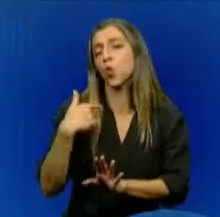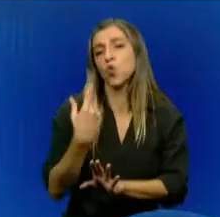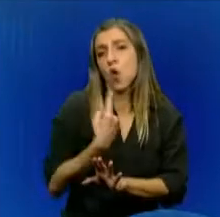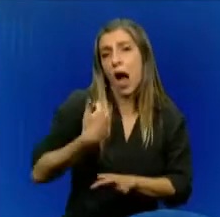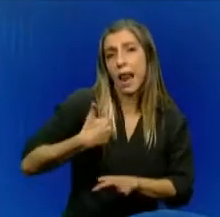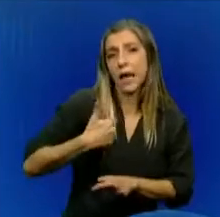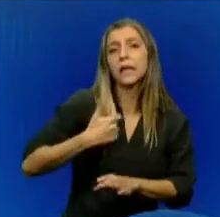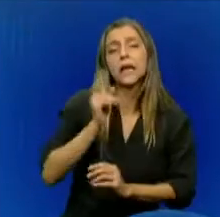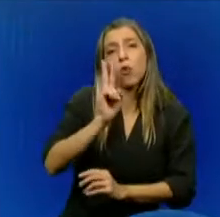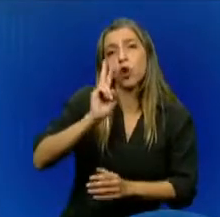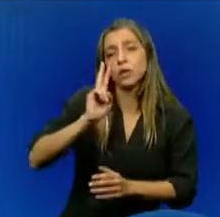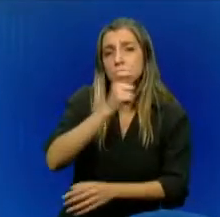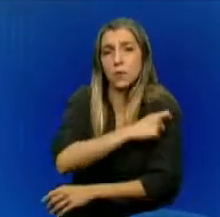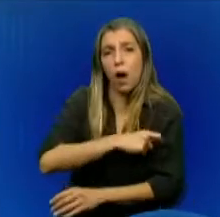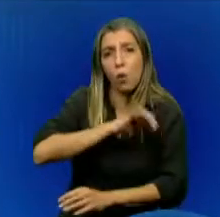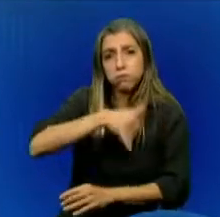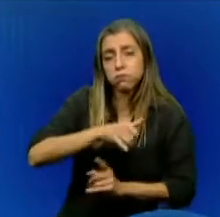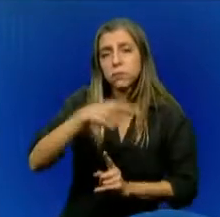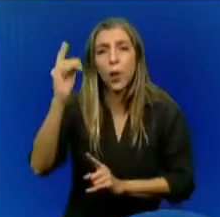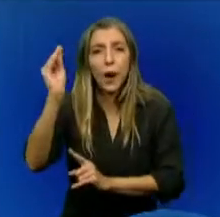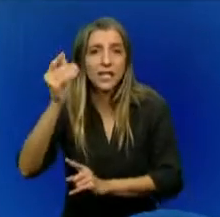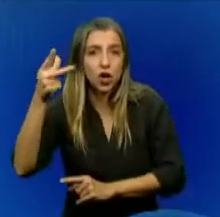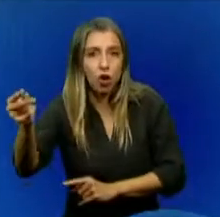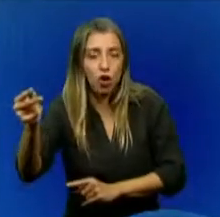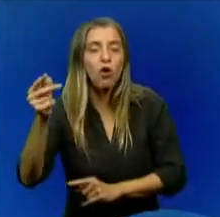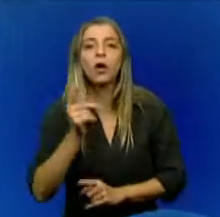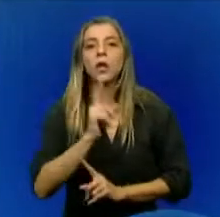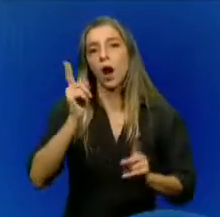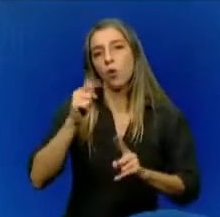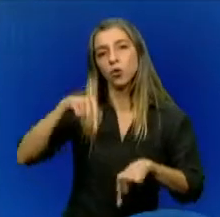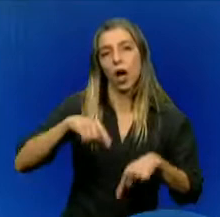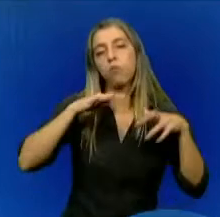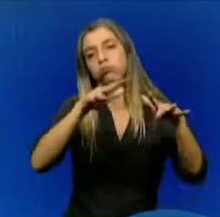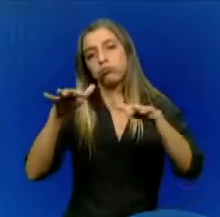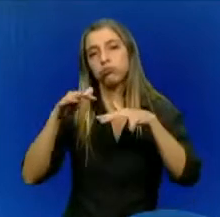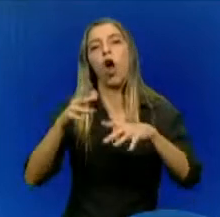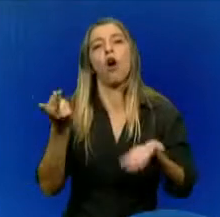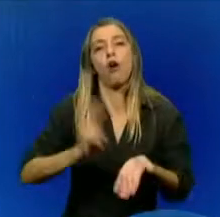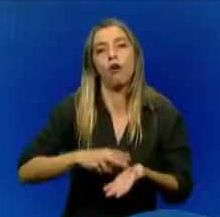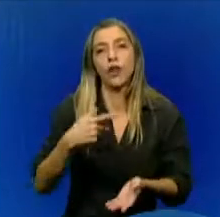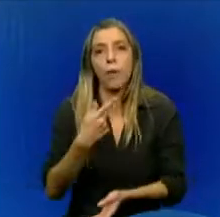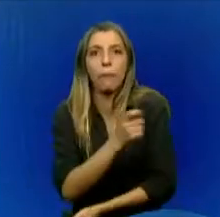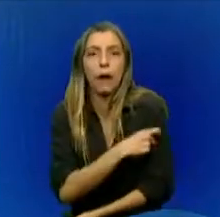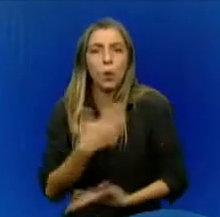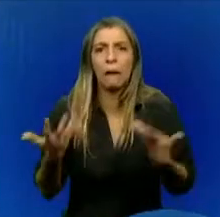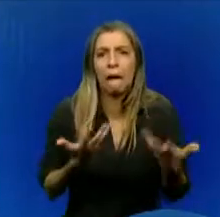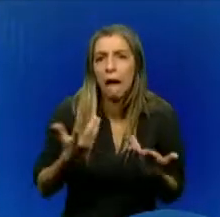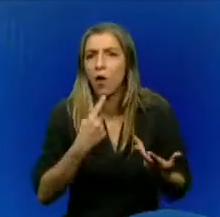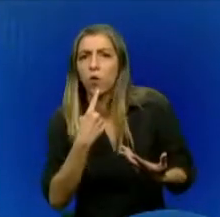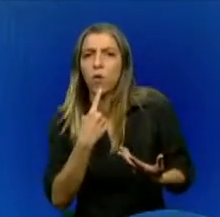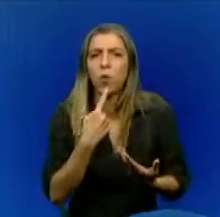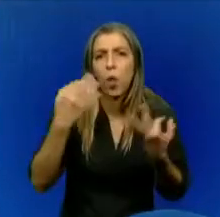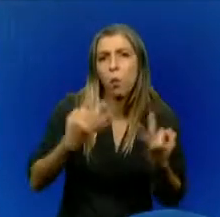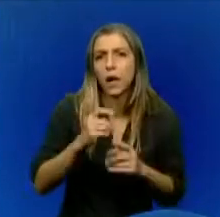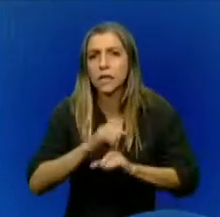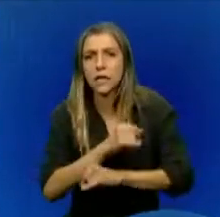no autorizarla, surgen de vuelta las voces que ponen en duda la calidad de las vacunas que los argentinos nos ponemos. Y estas dudas generadas